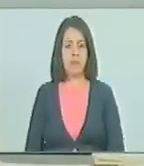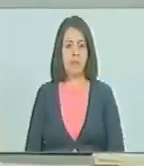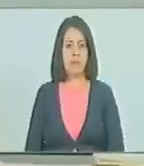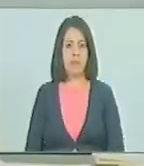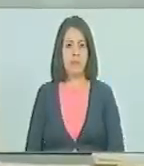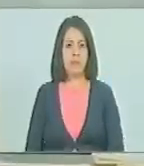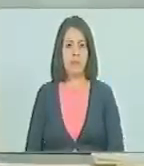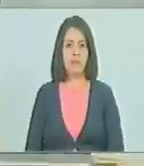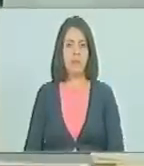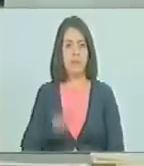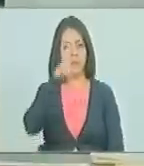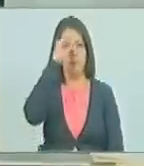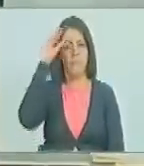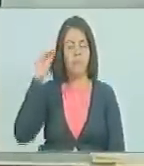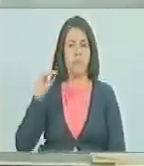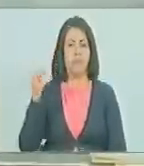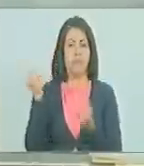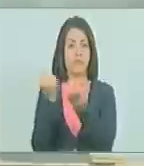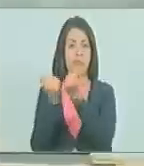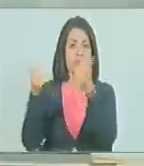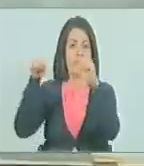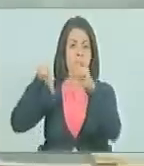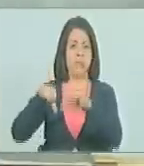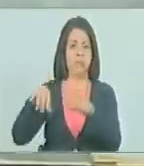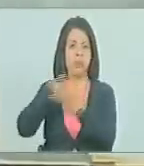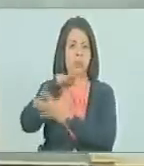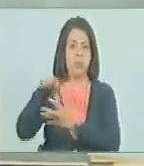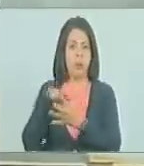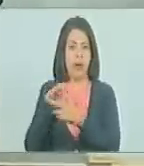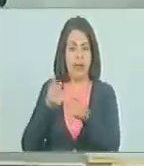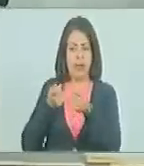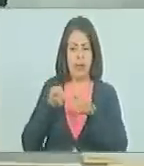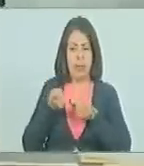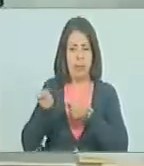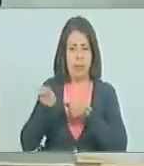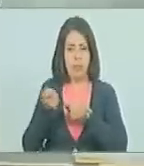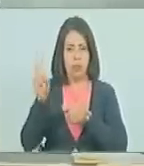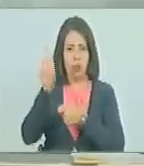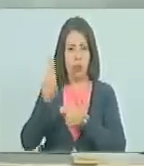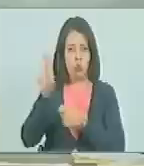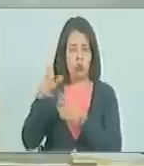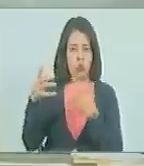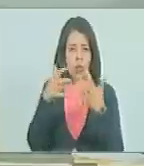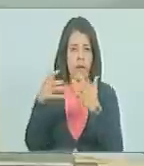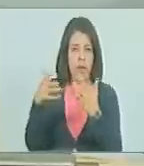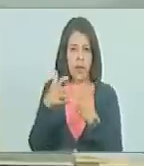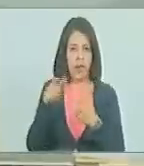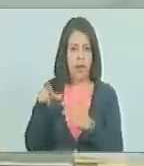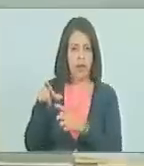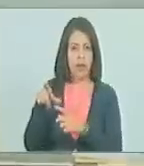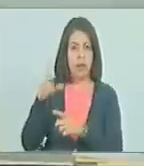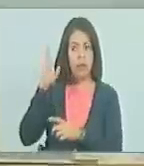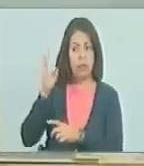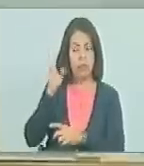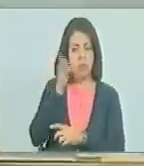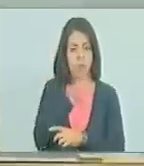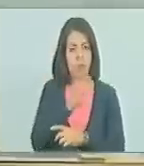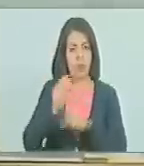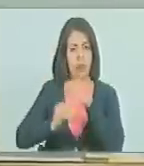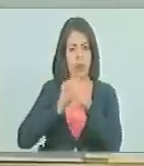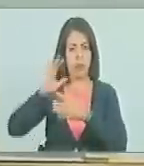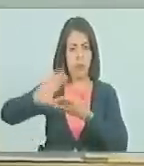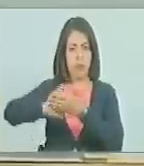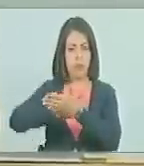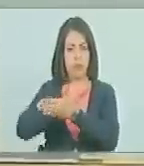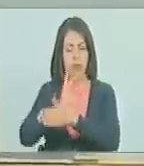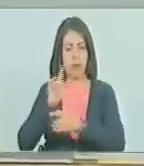Dice: Trump confirma que el colapso del país fue una situación provocada por el uso de herramientas de guerra indirecta, es decir, sanciones, y con ello acabó